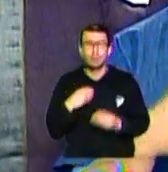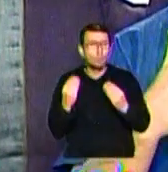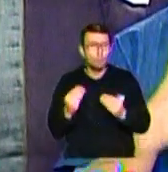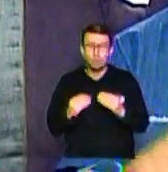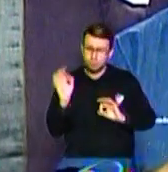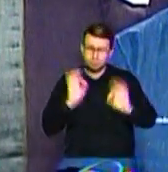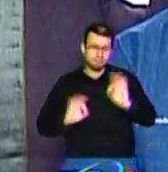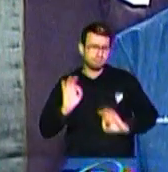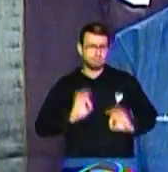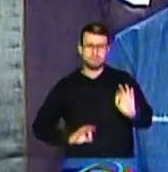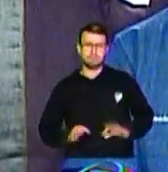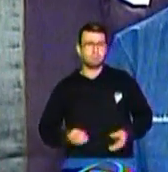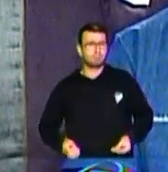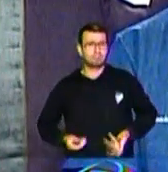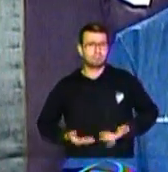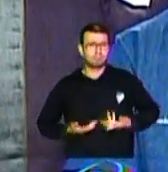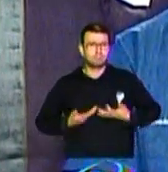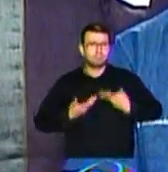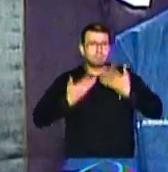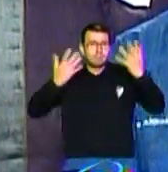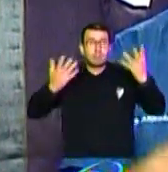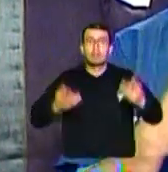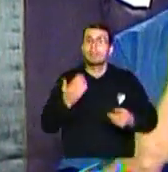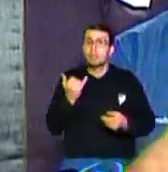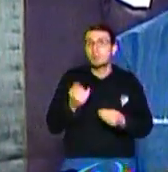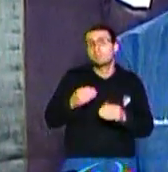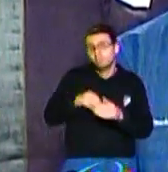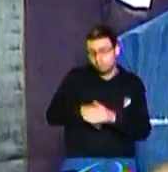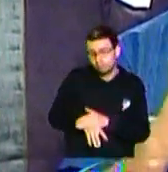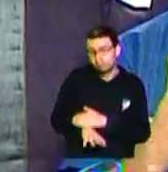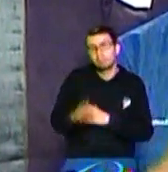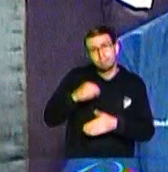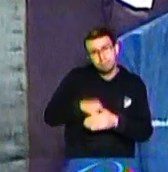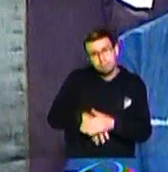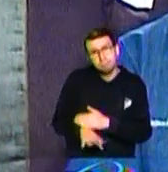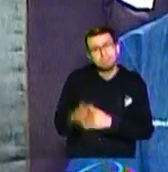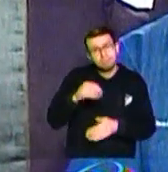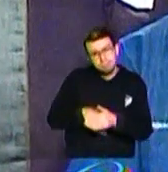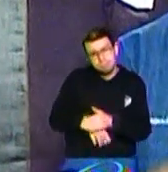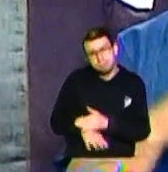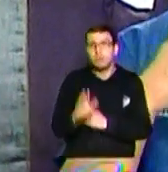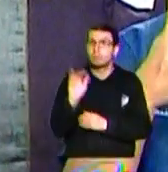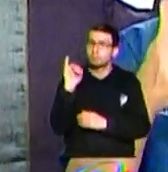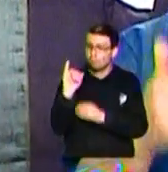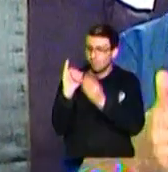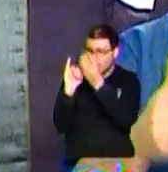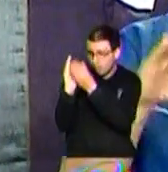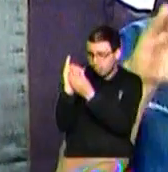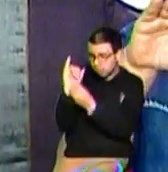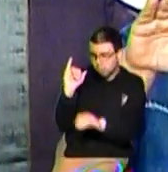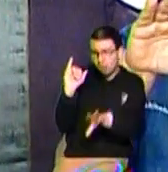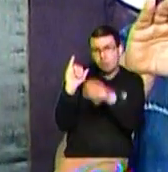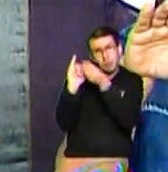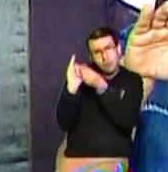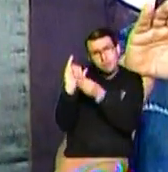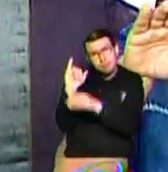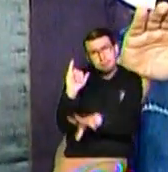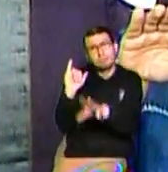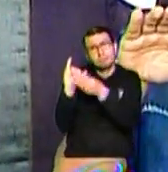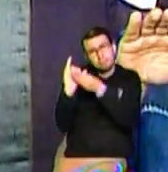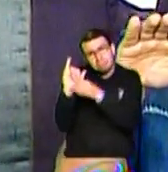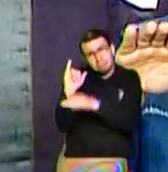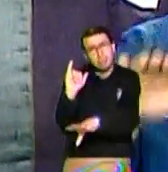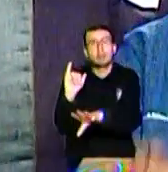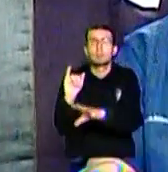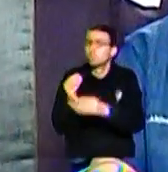estrógenos pues van a generar unas descargas importantes de moco a nivel de las glándulas, a nivel del cuello uterino. Pero cuando entra la menopausia, que el